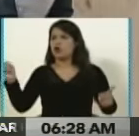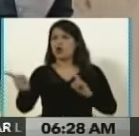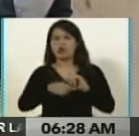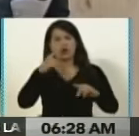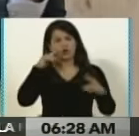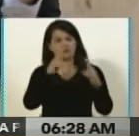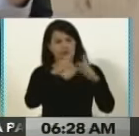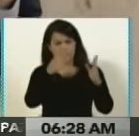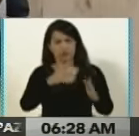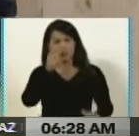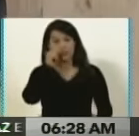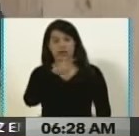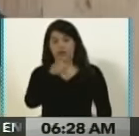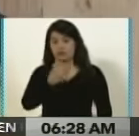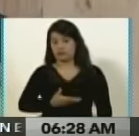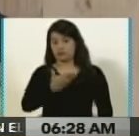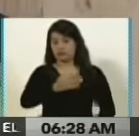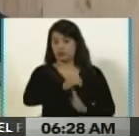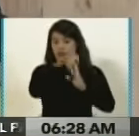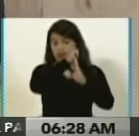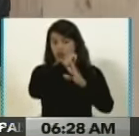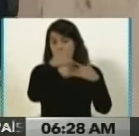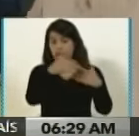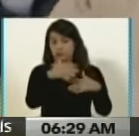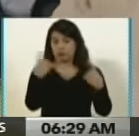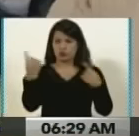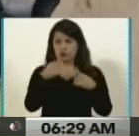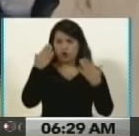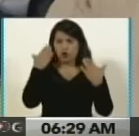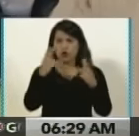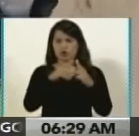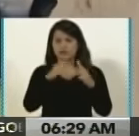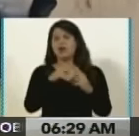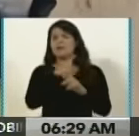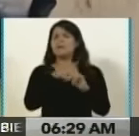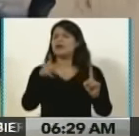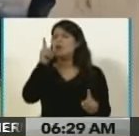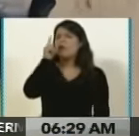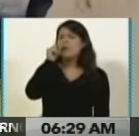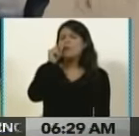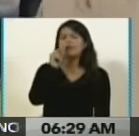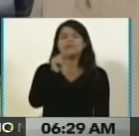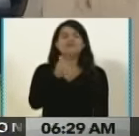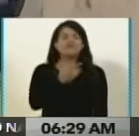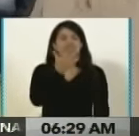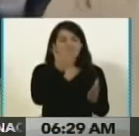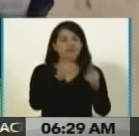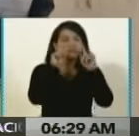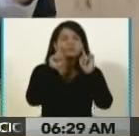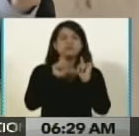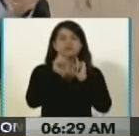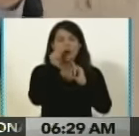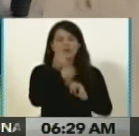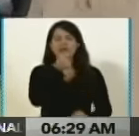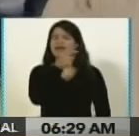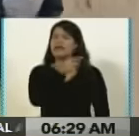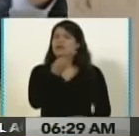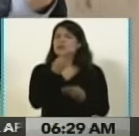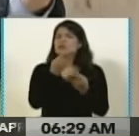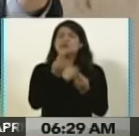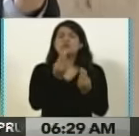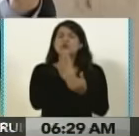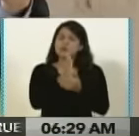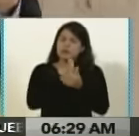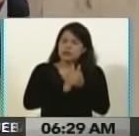¿no? Pero Fabricio Ojeda siempre fue una persona muy afable, muy